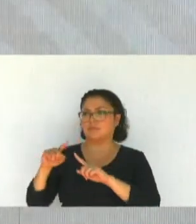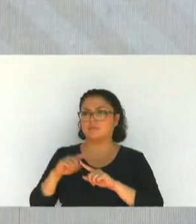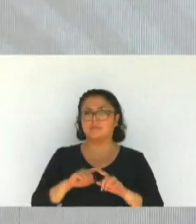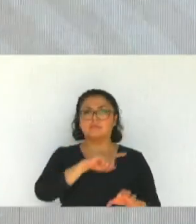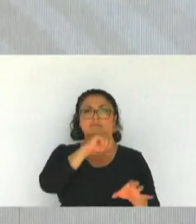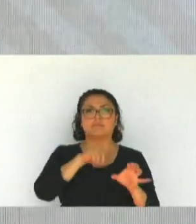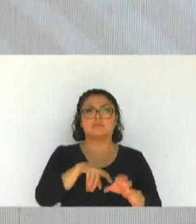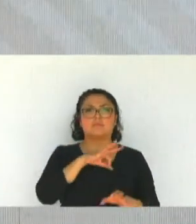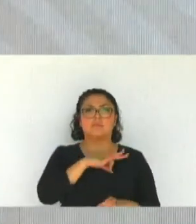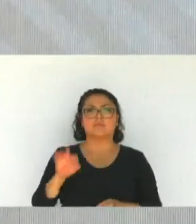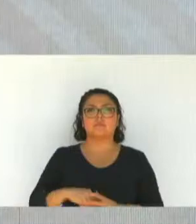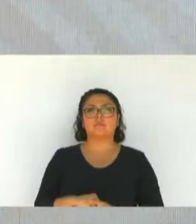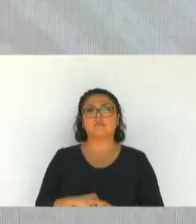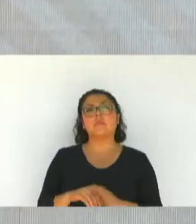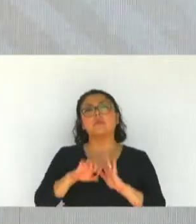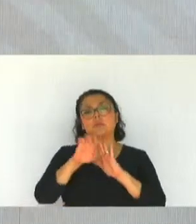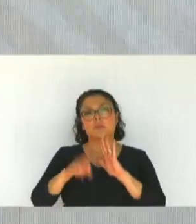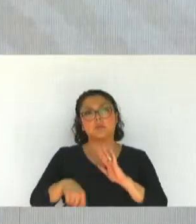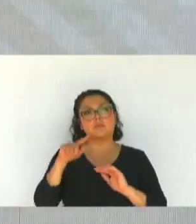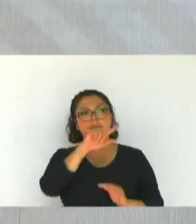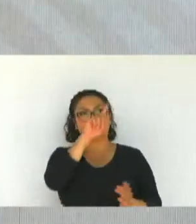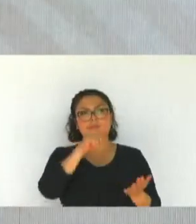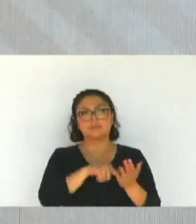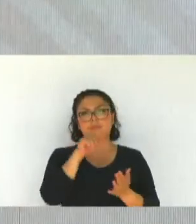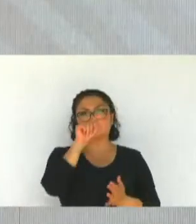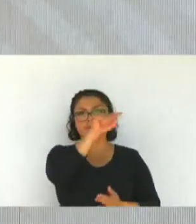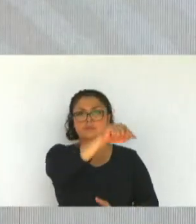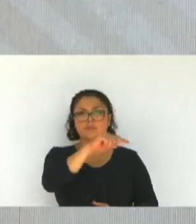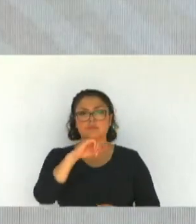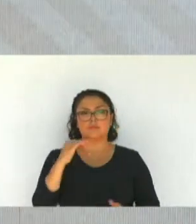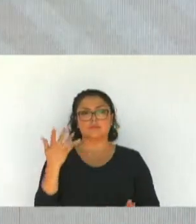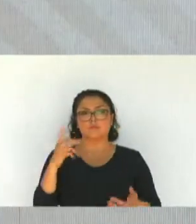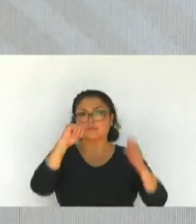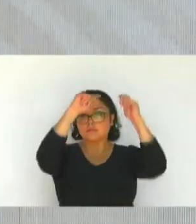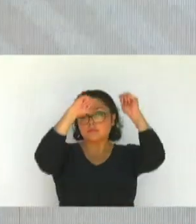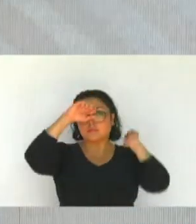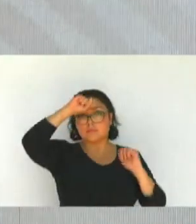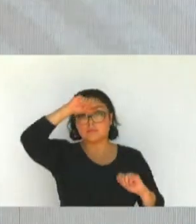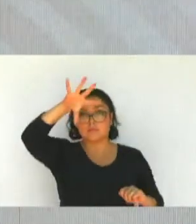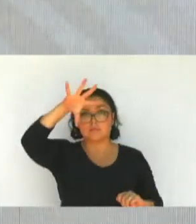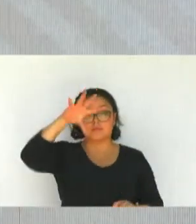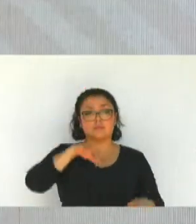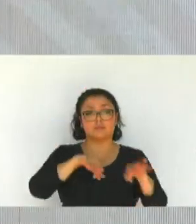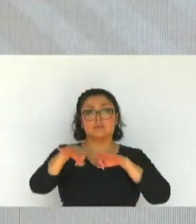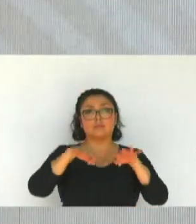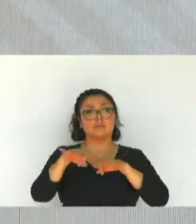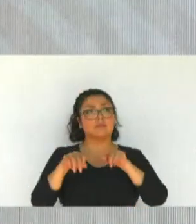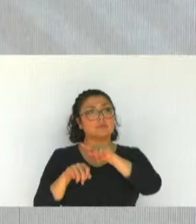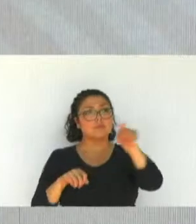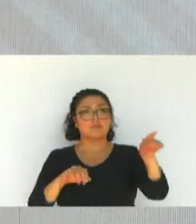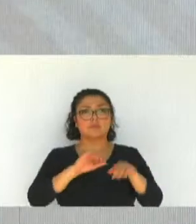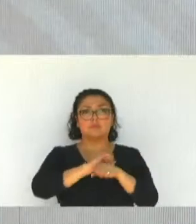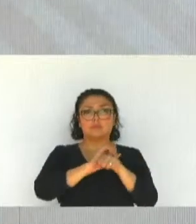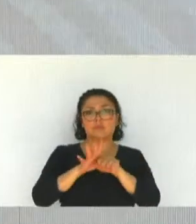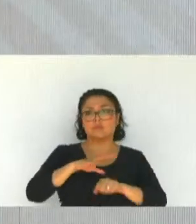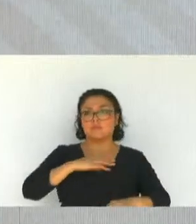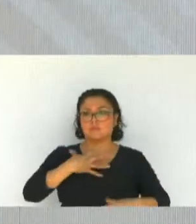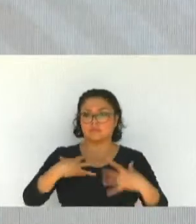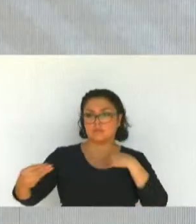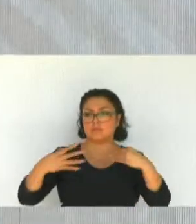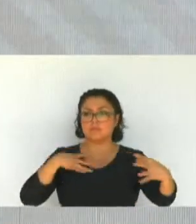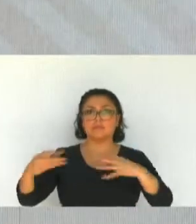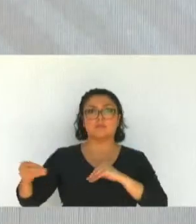cuántos contagios se evitaron, cuántas vidas se salvaron. Gracias al sector de la salud, al personal médico y de